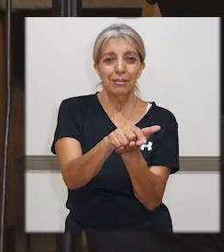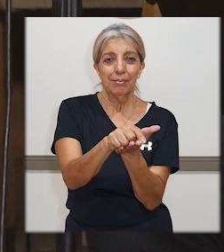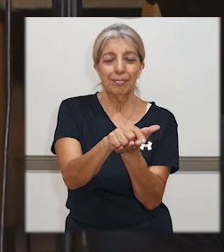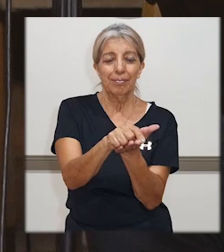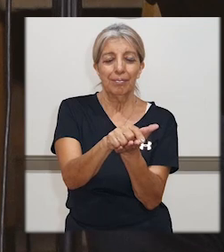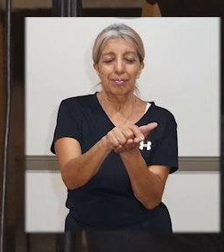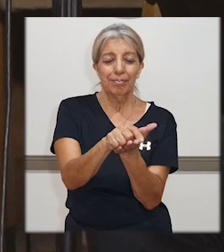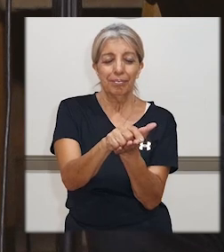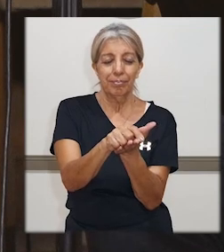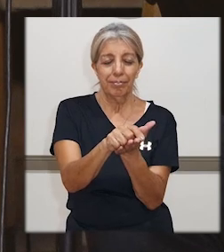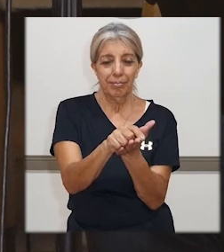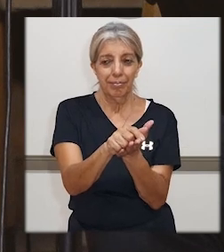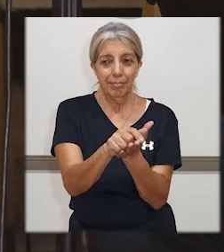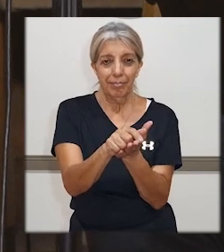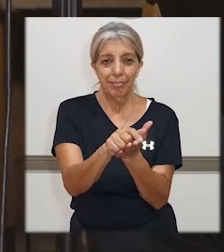caminar.